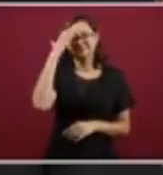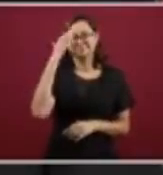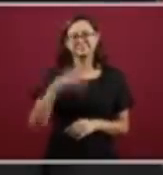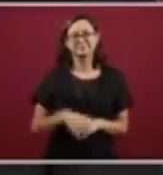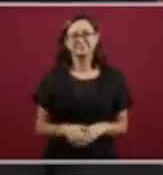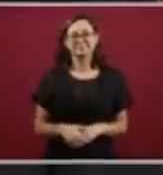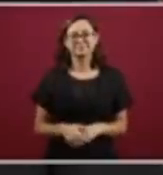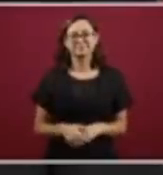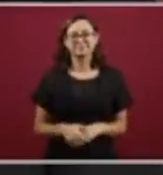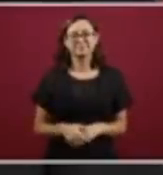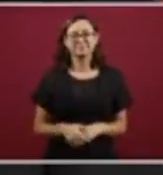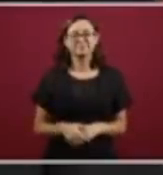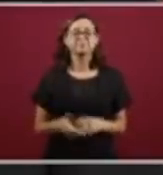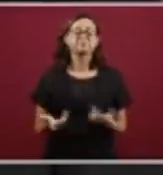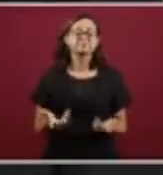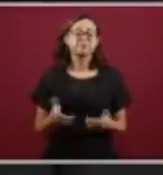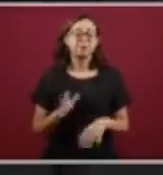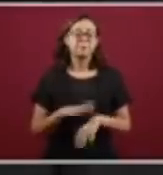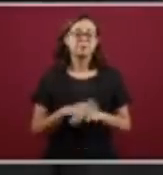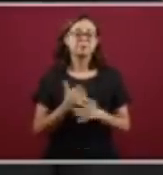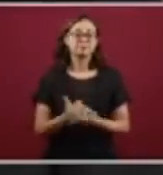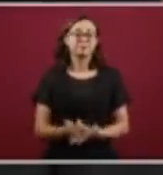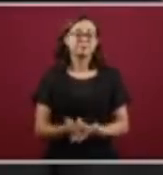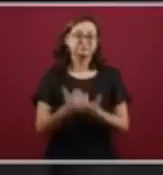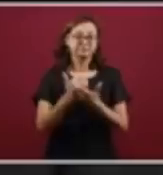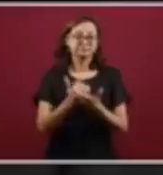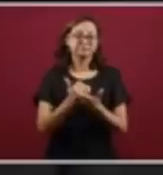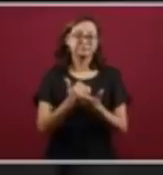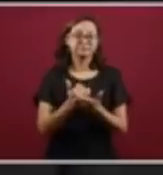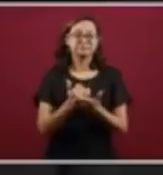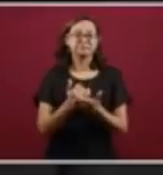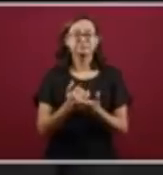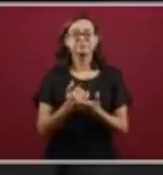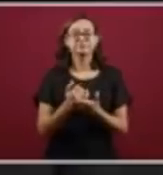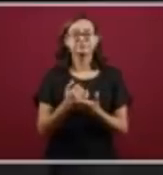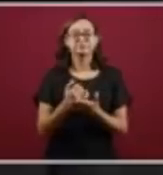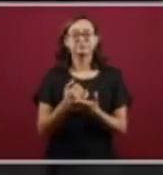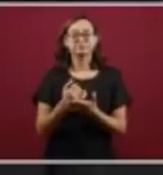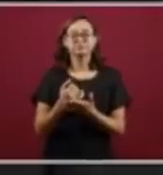y que nos ayuden para que